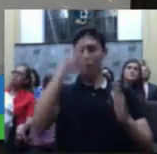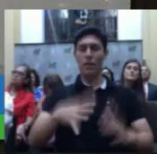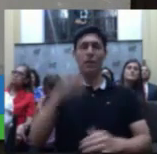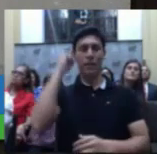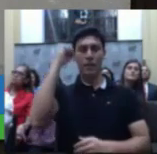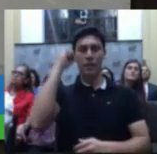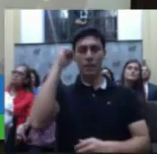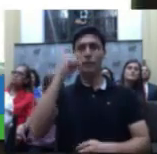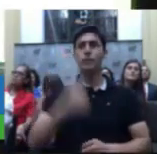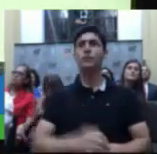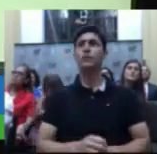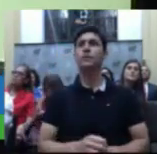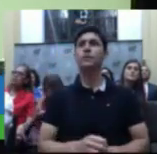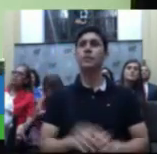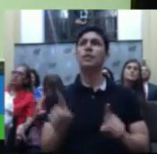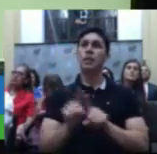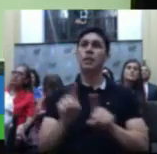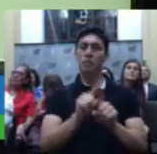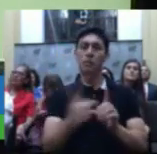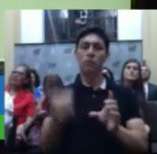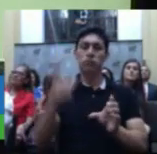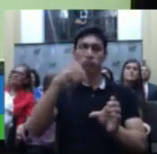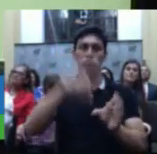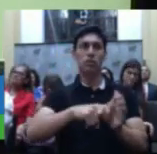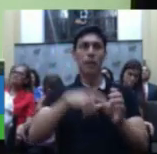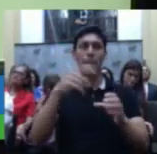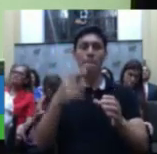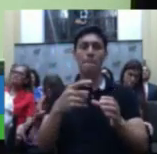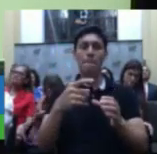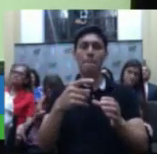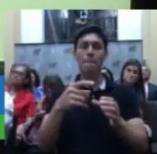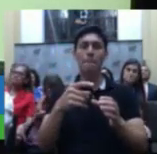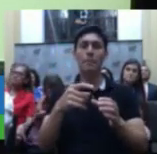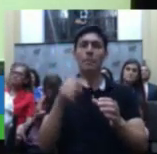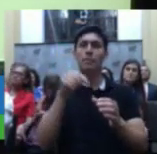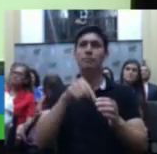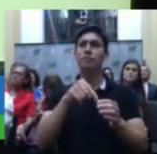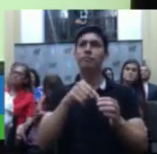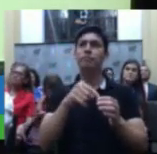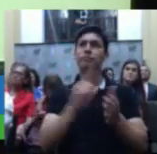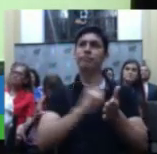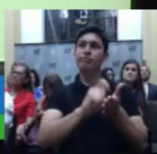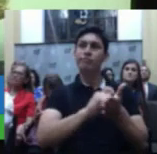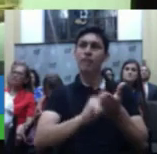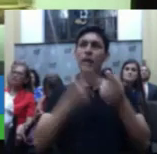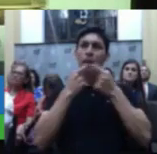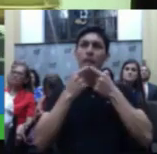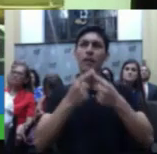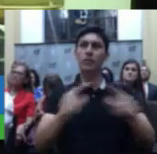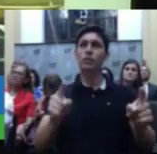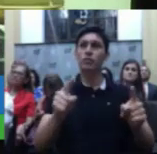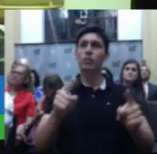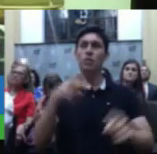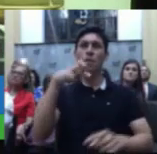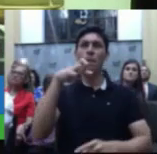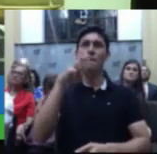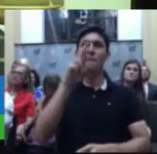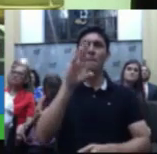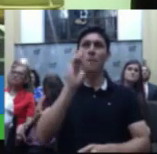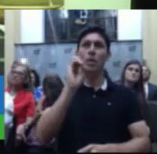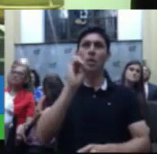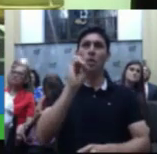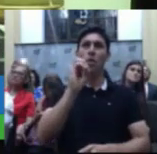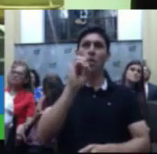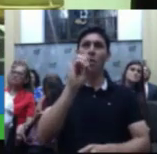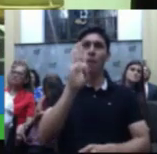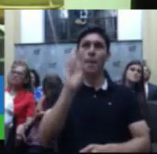su directiva. También formó parte del comité redactador de la Declaración Pro Bono para el Continente Americano,